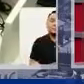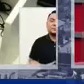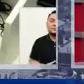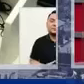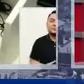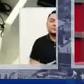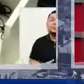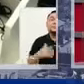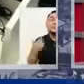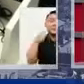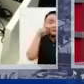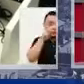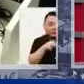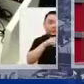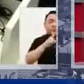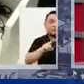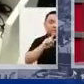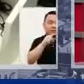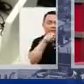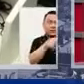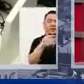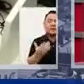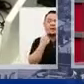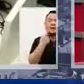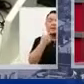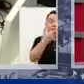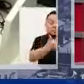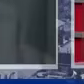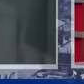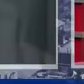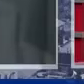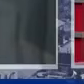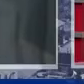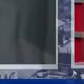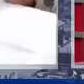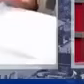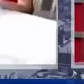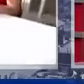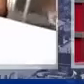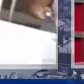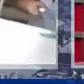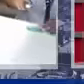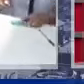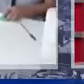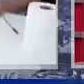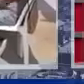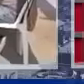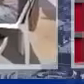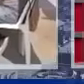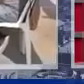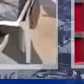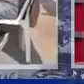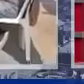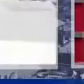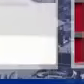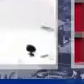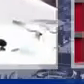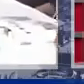de la crítica que se les está haciendo. Ya. Ahora, en segundo lugar, sobre la